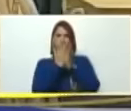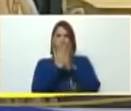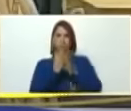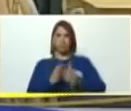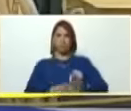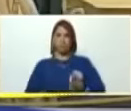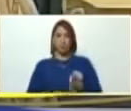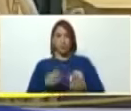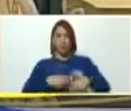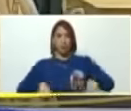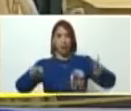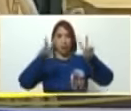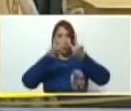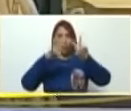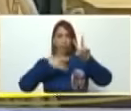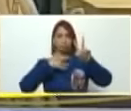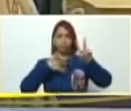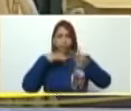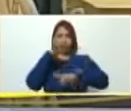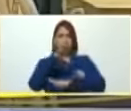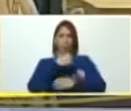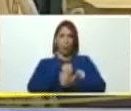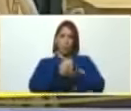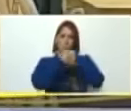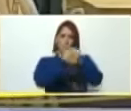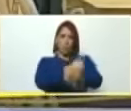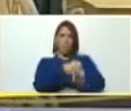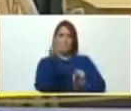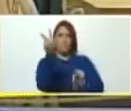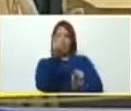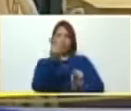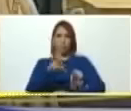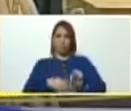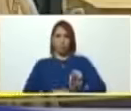los valores del patriotismo, el amor a Venezuela.